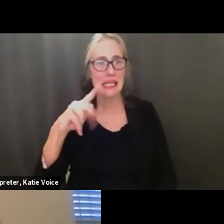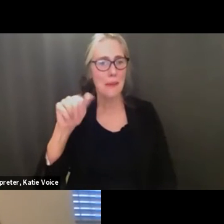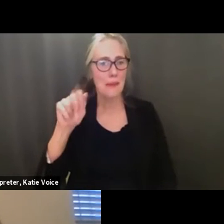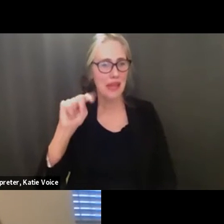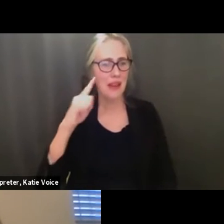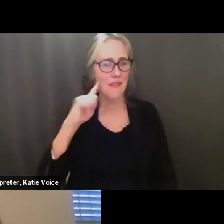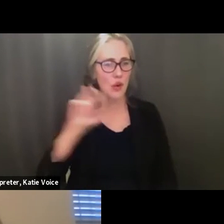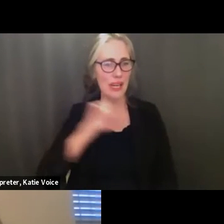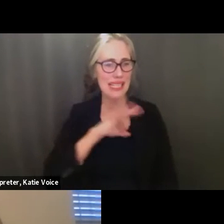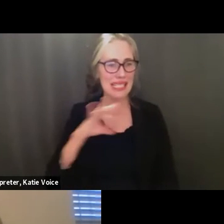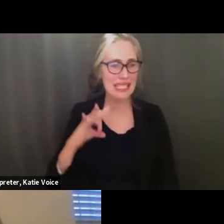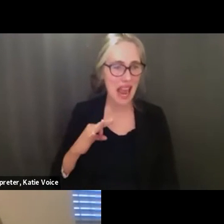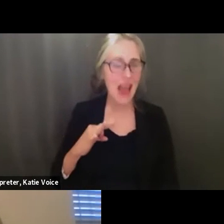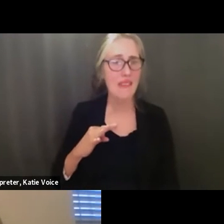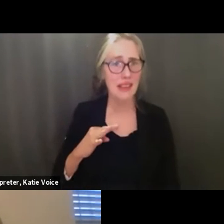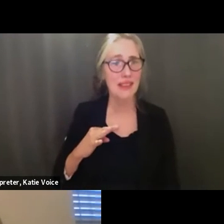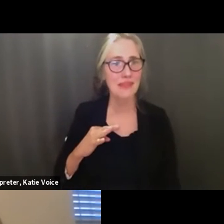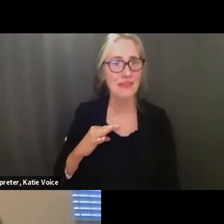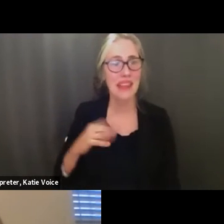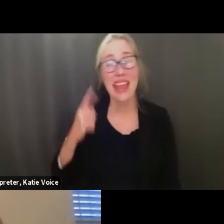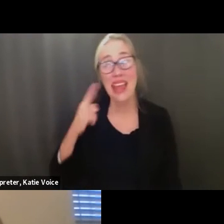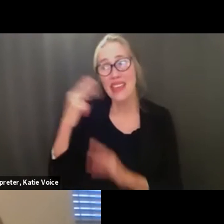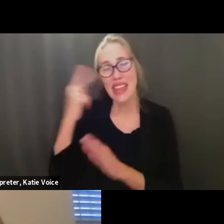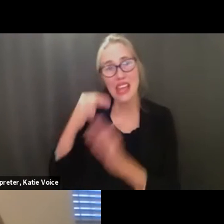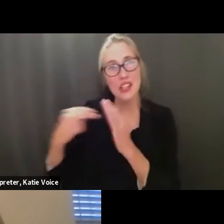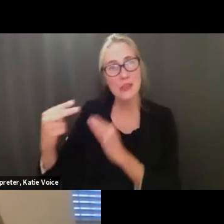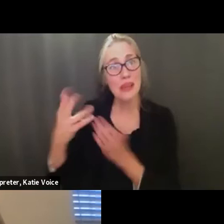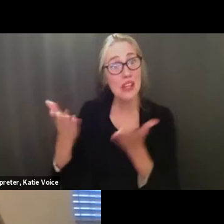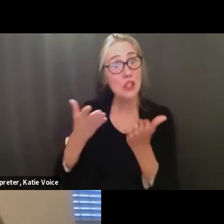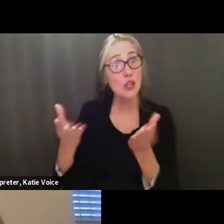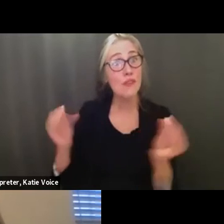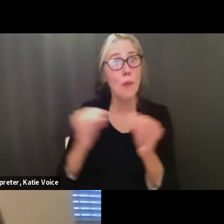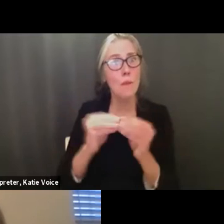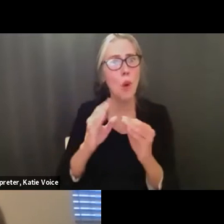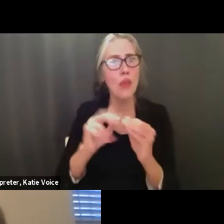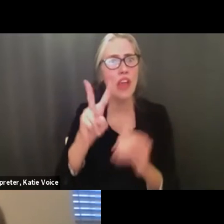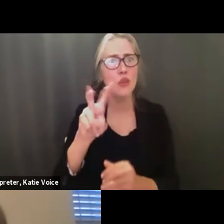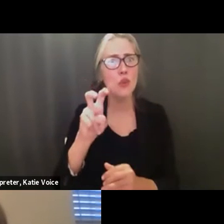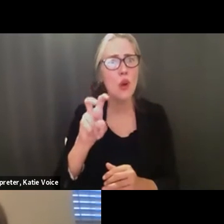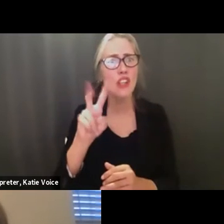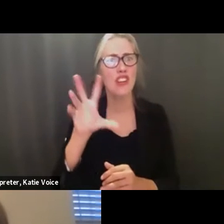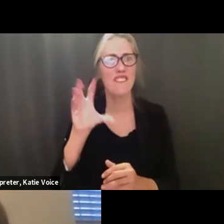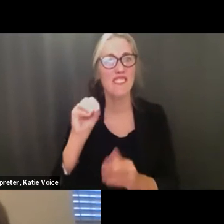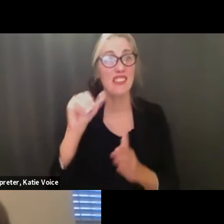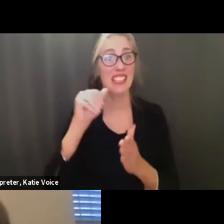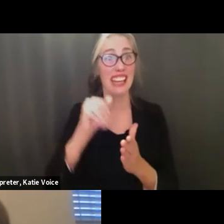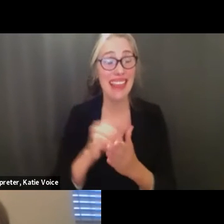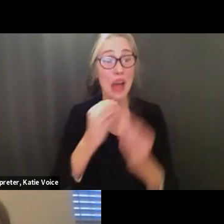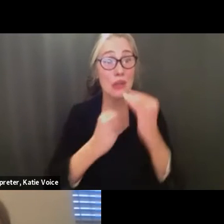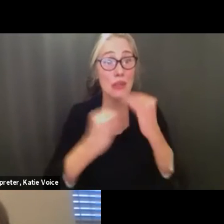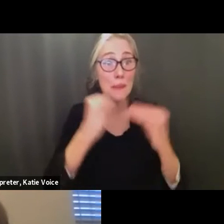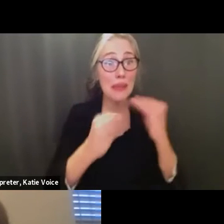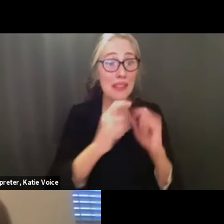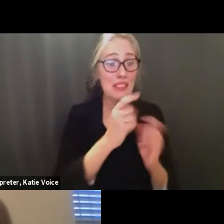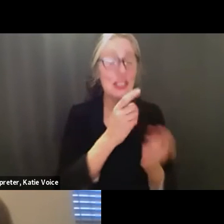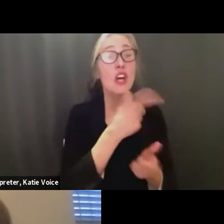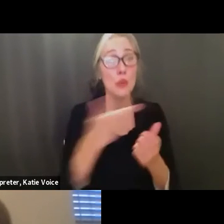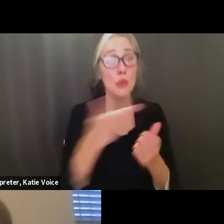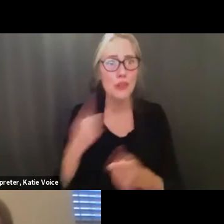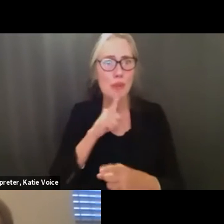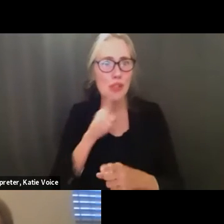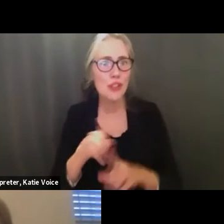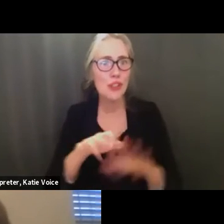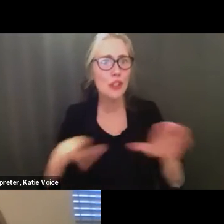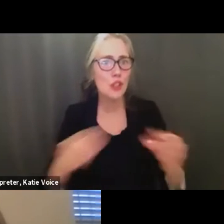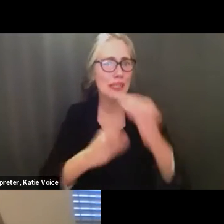Dittman y a su personal, y ellos van a poder servir más de 250 mil comidas este